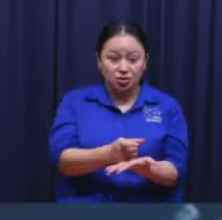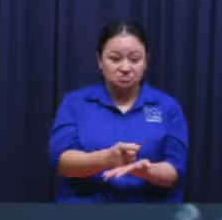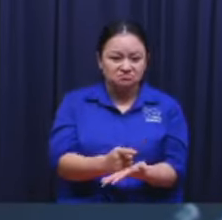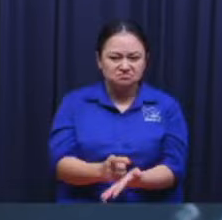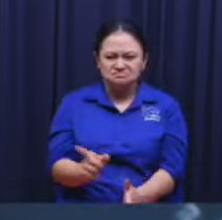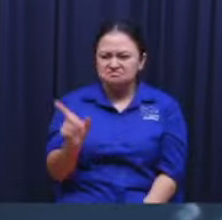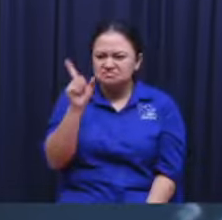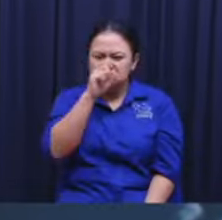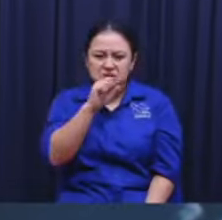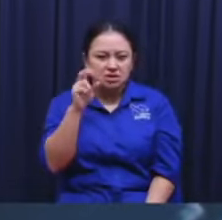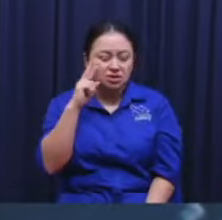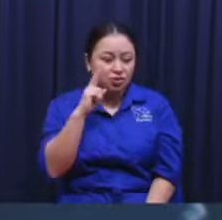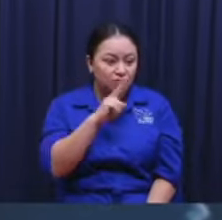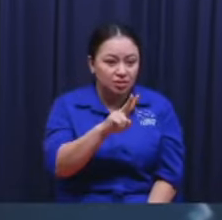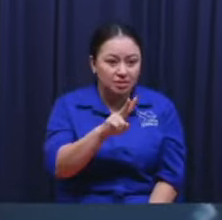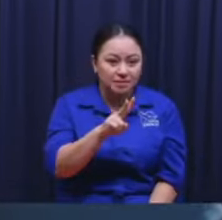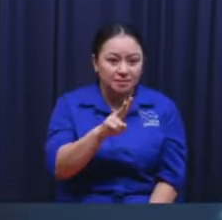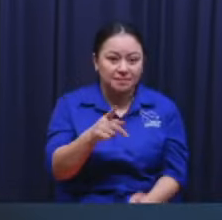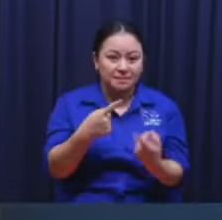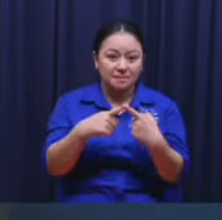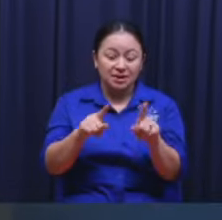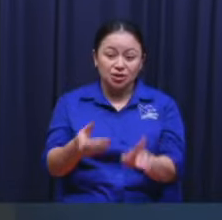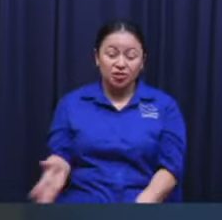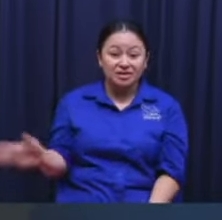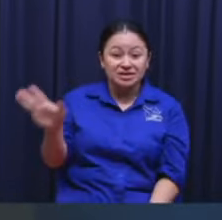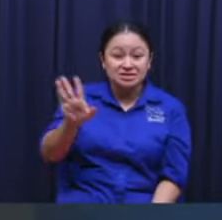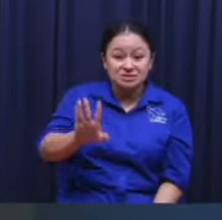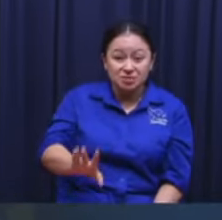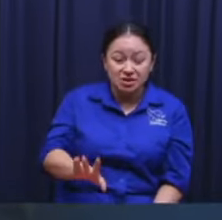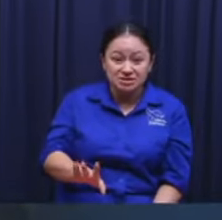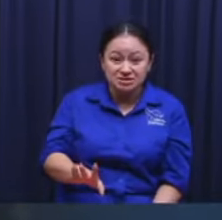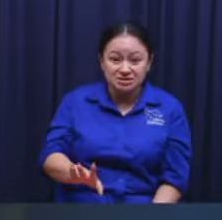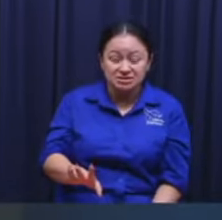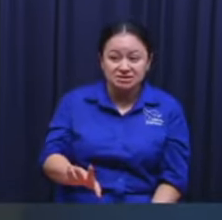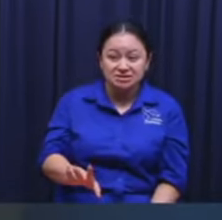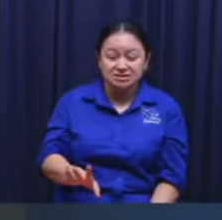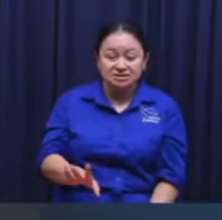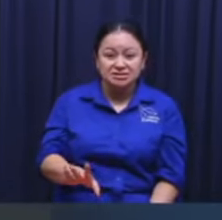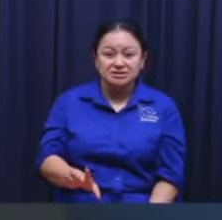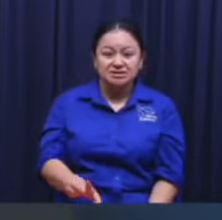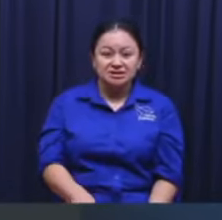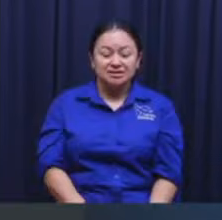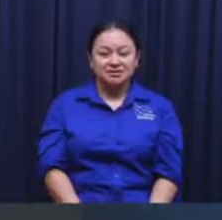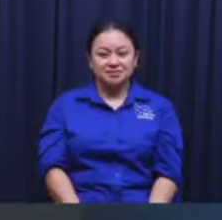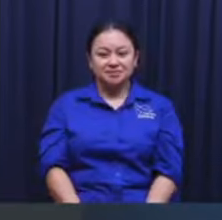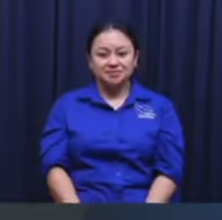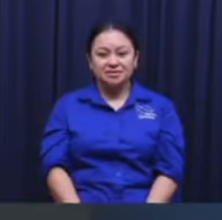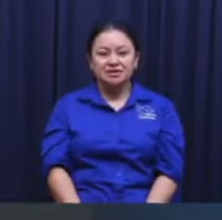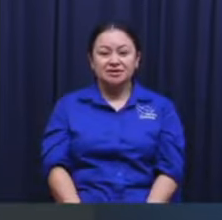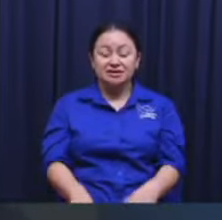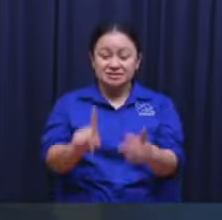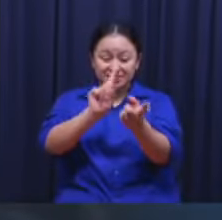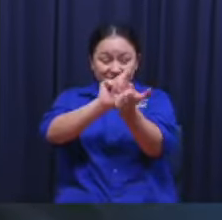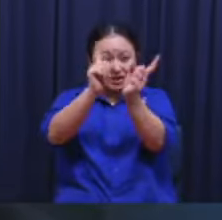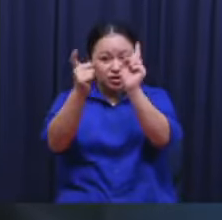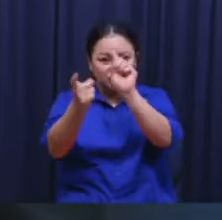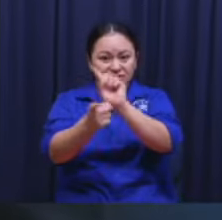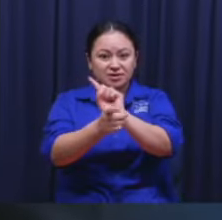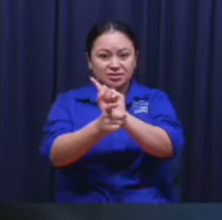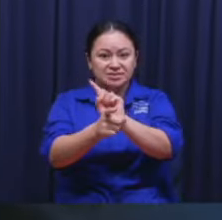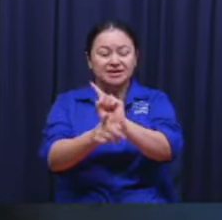creyó, vino el ver. Entonces es un círculo virtuoso. Entonces vuelve, él ve y